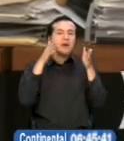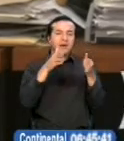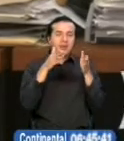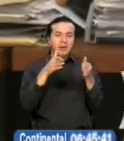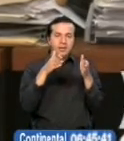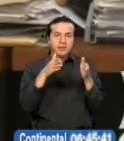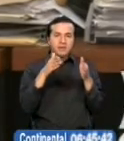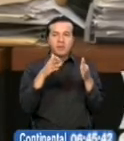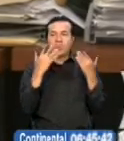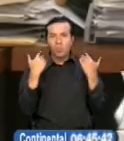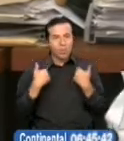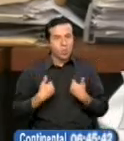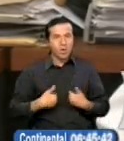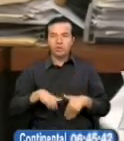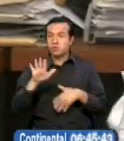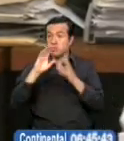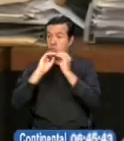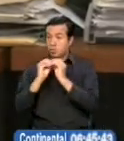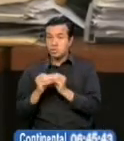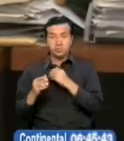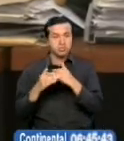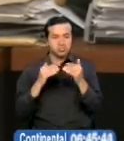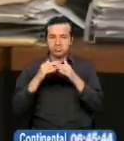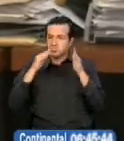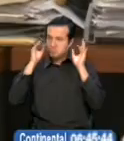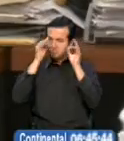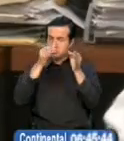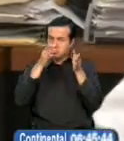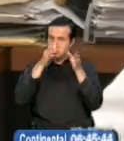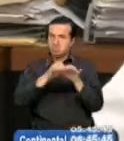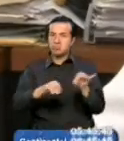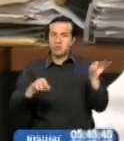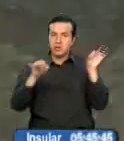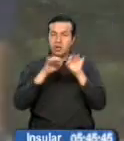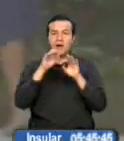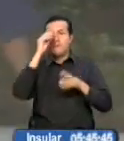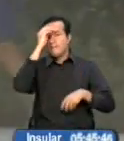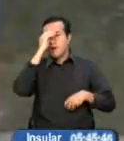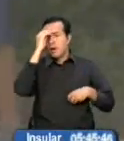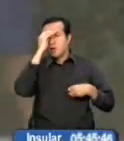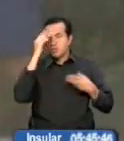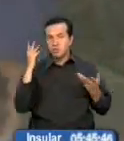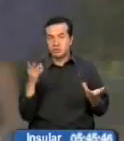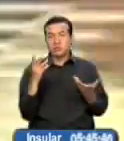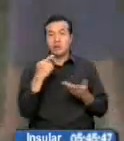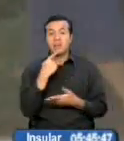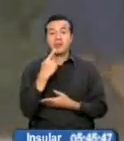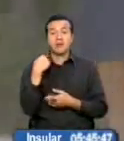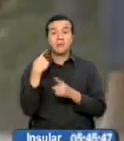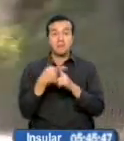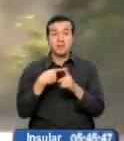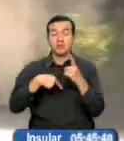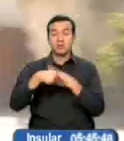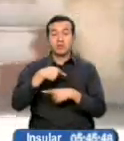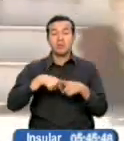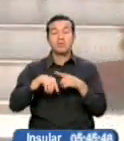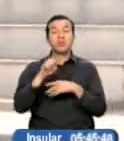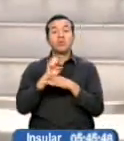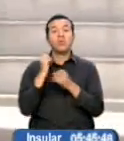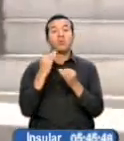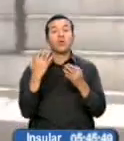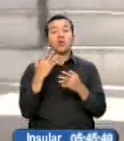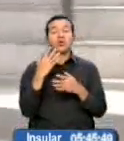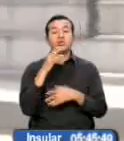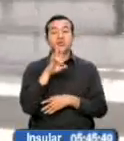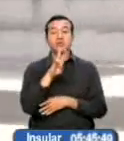por la vía que venga, en su formación se le inculca valores. Está previsto que este mes retorne a Ecuador un grupo de al